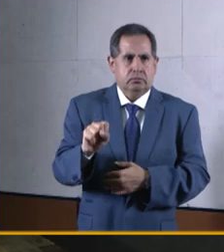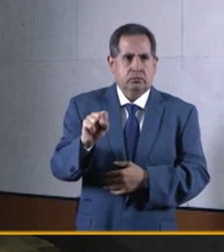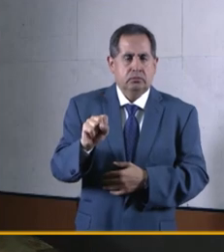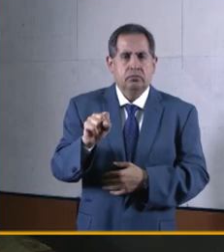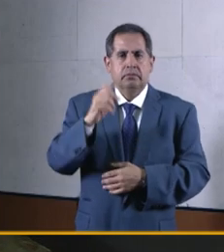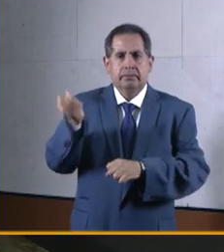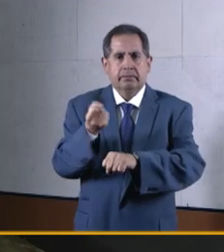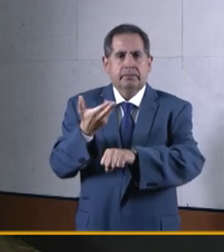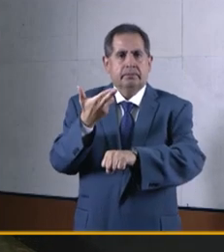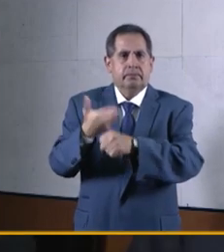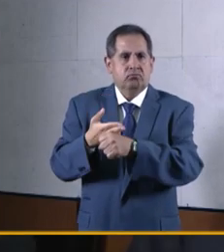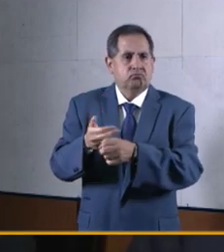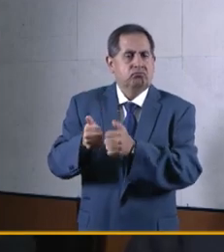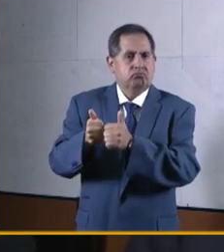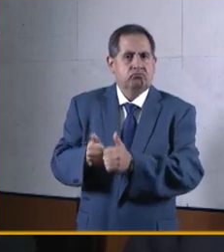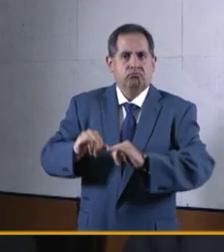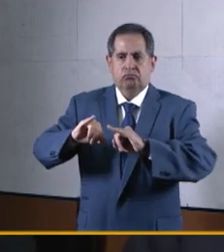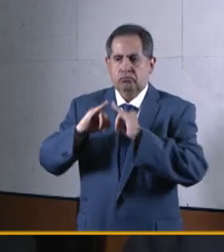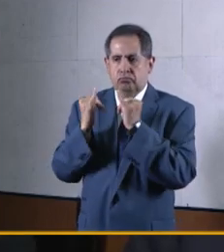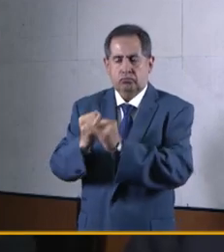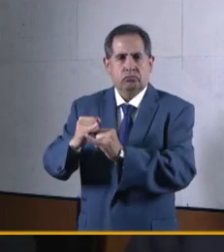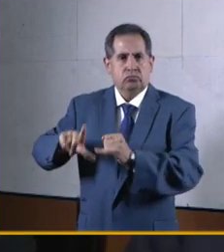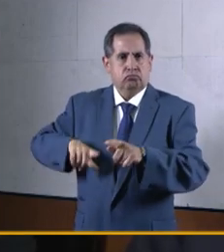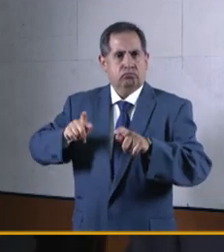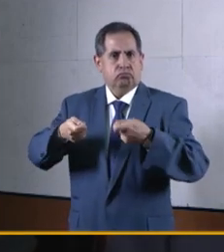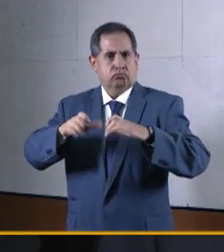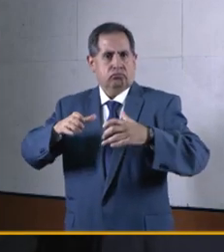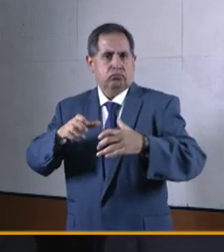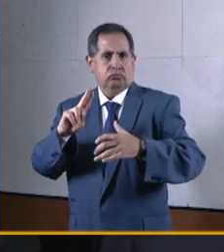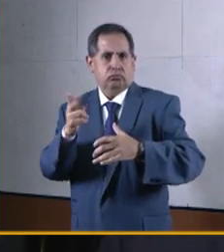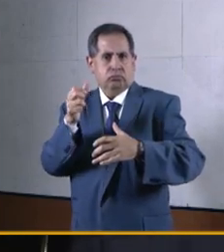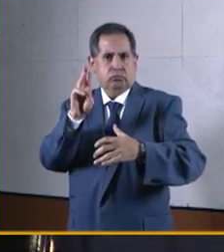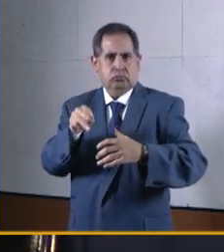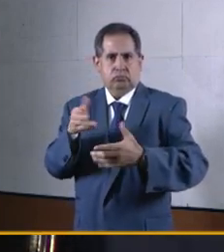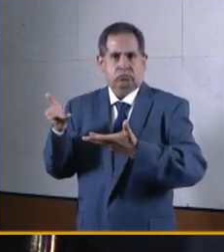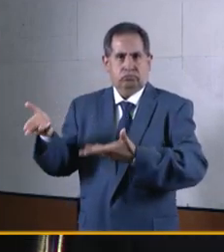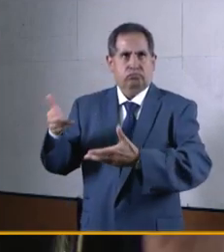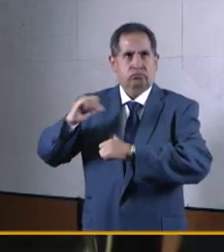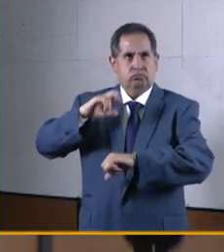secretario permanente de la junta de gobierno de la unam